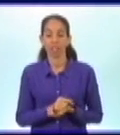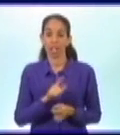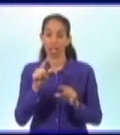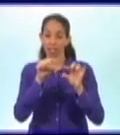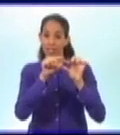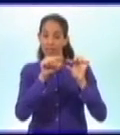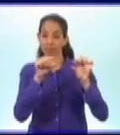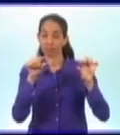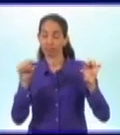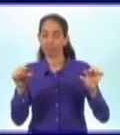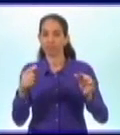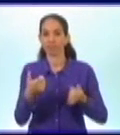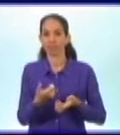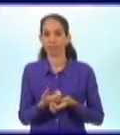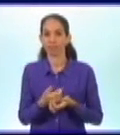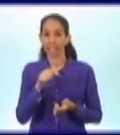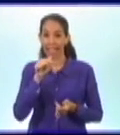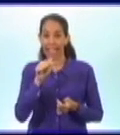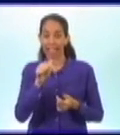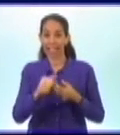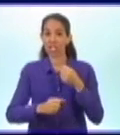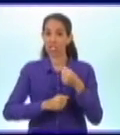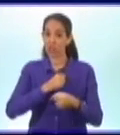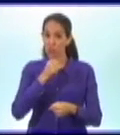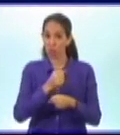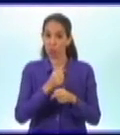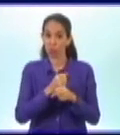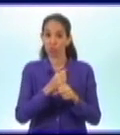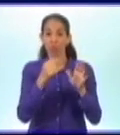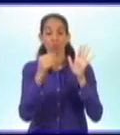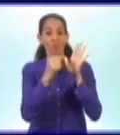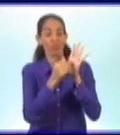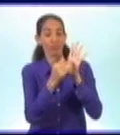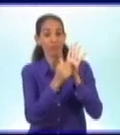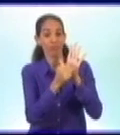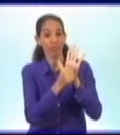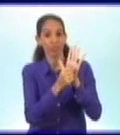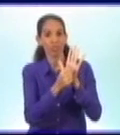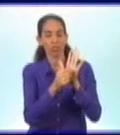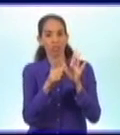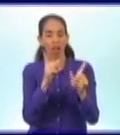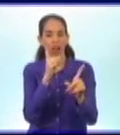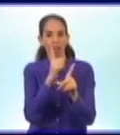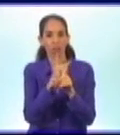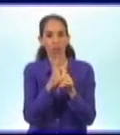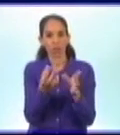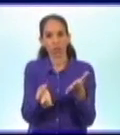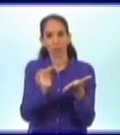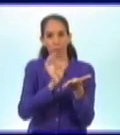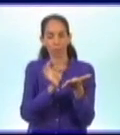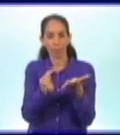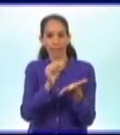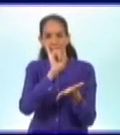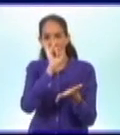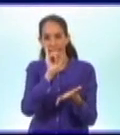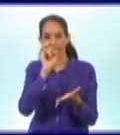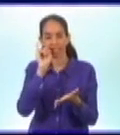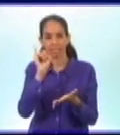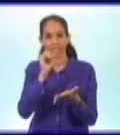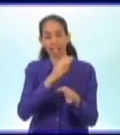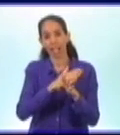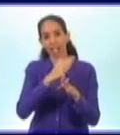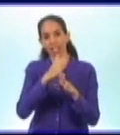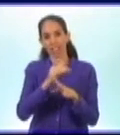su extensión. Estos usos de los puntos suspensivos los puedes encontrar en las páginas 76 y 77